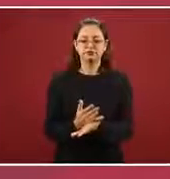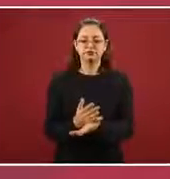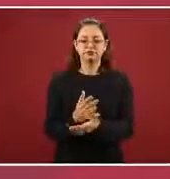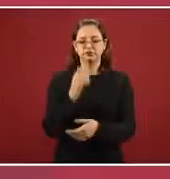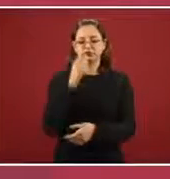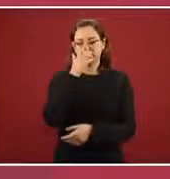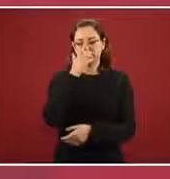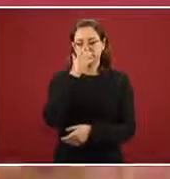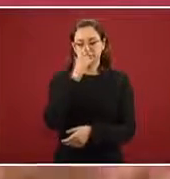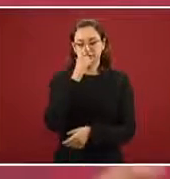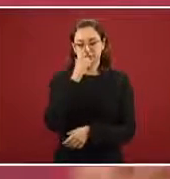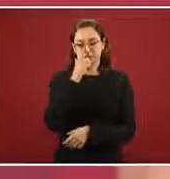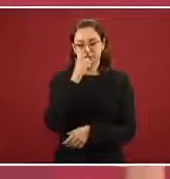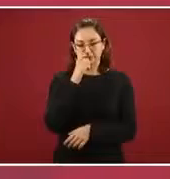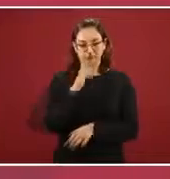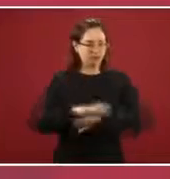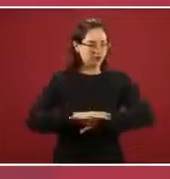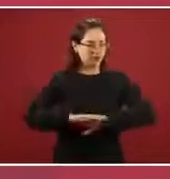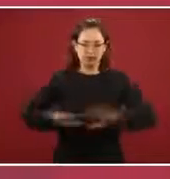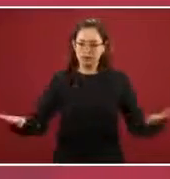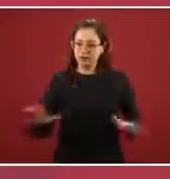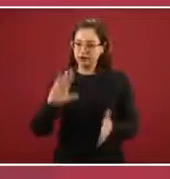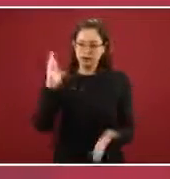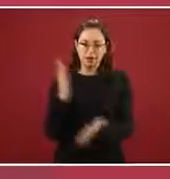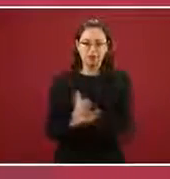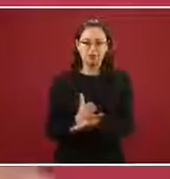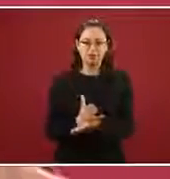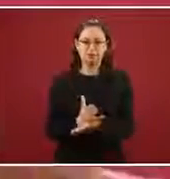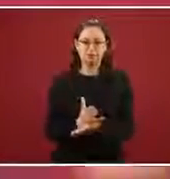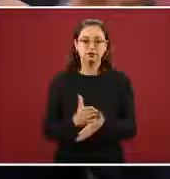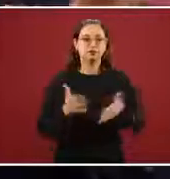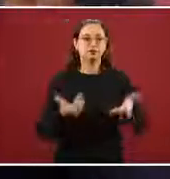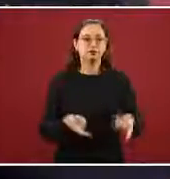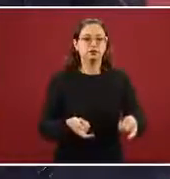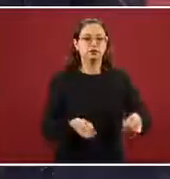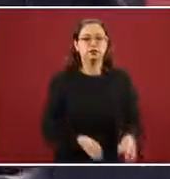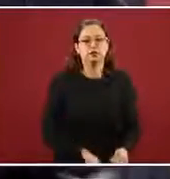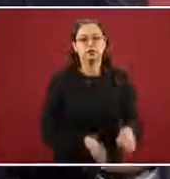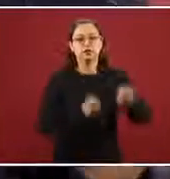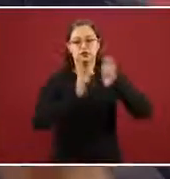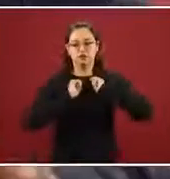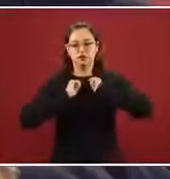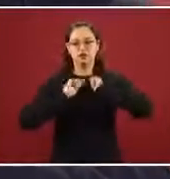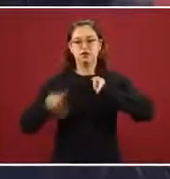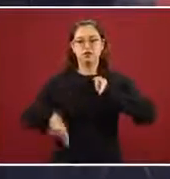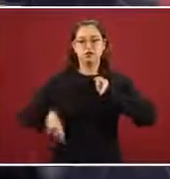y se paró eso y nos dejaron